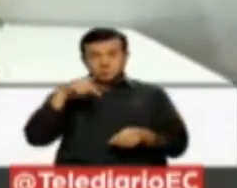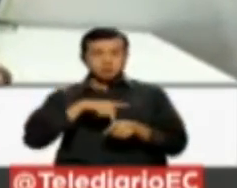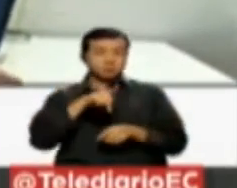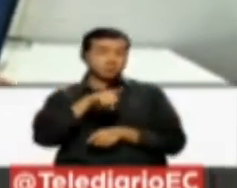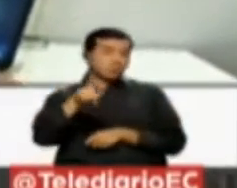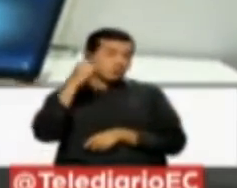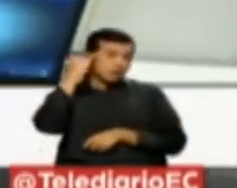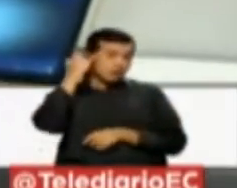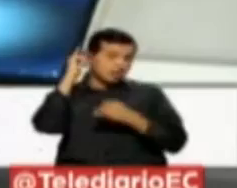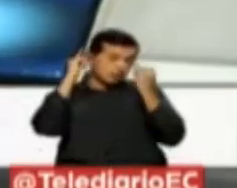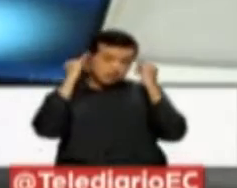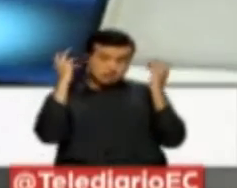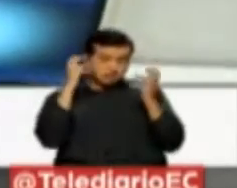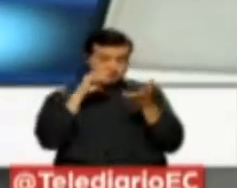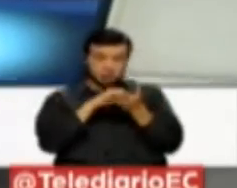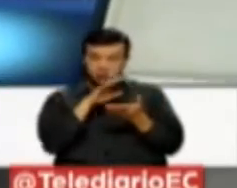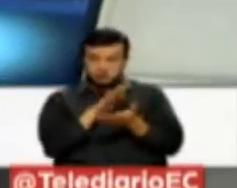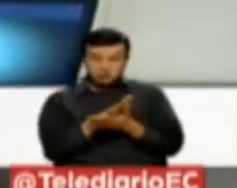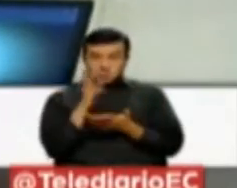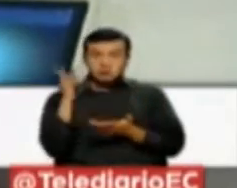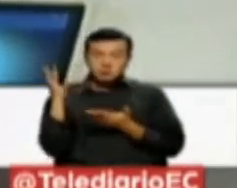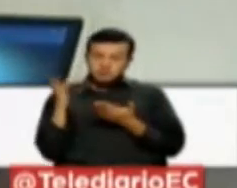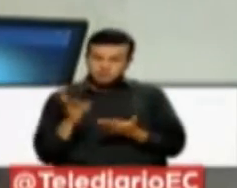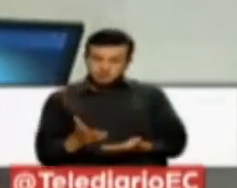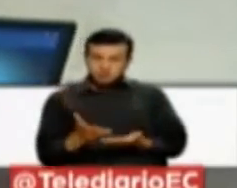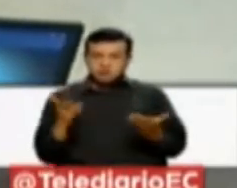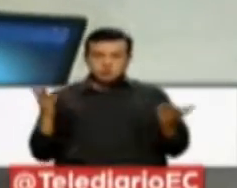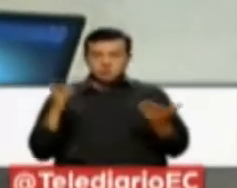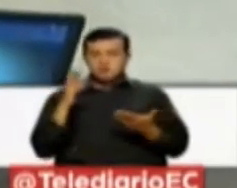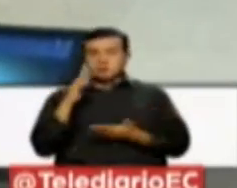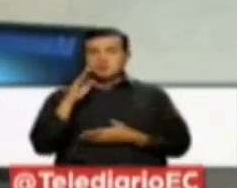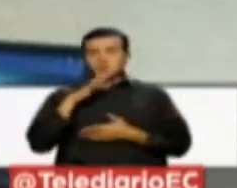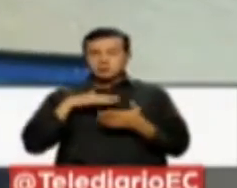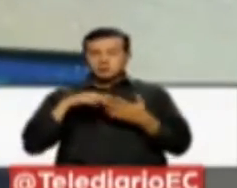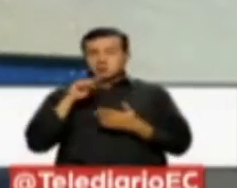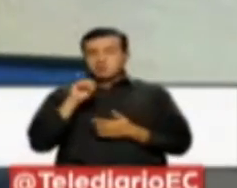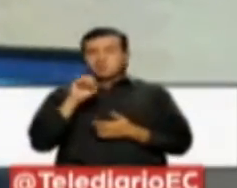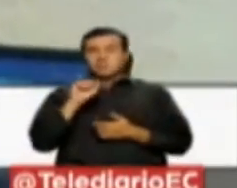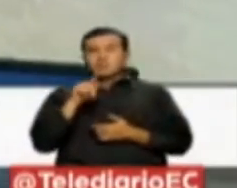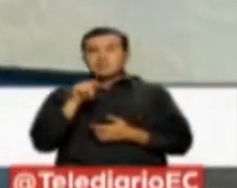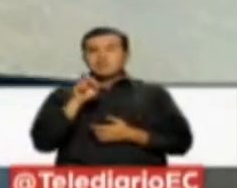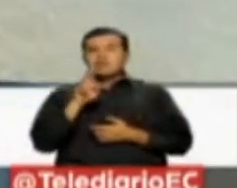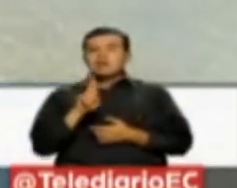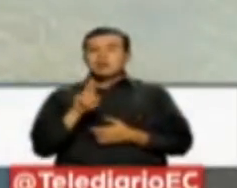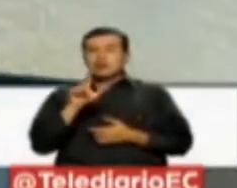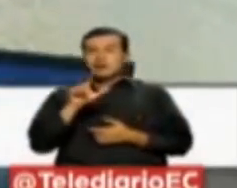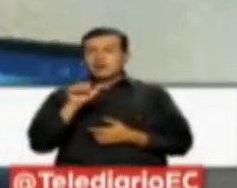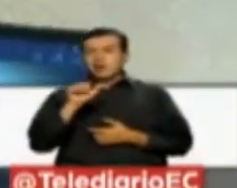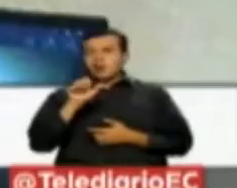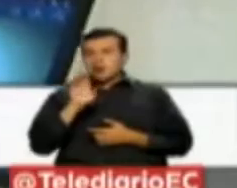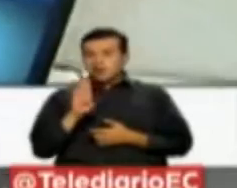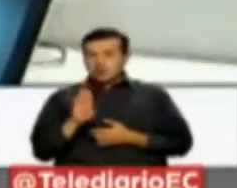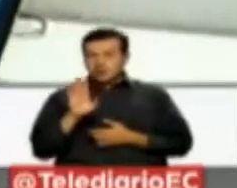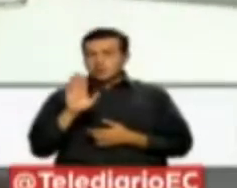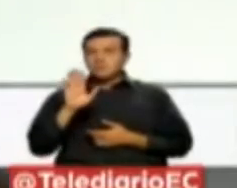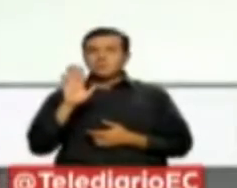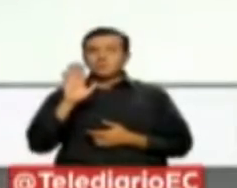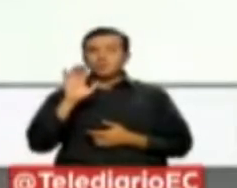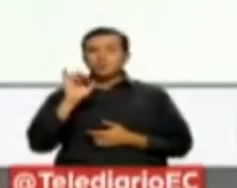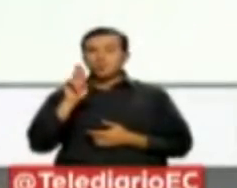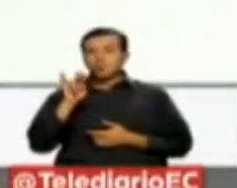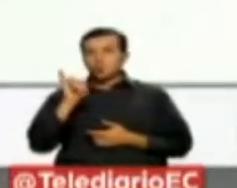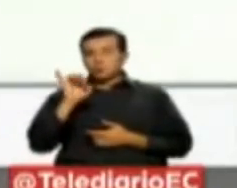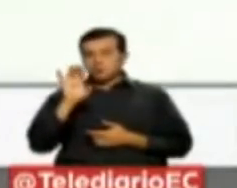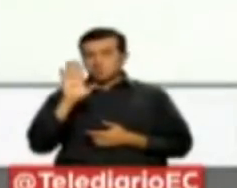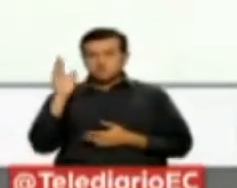que tengan alguna idea, que quieran plasmarla, que vengan acá al Maker Lab UIO. Nosotros, como Easy Makers, les podríamos dar toda esa